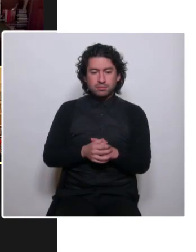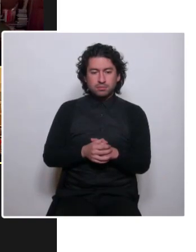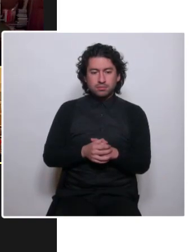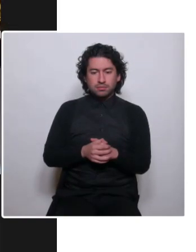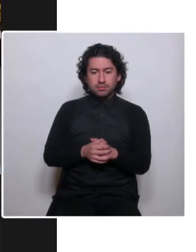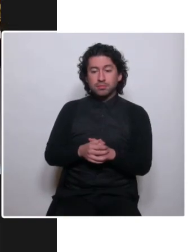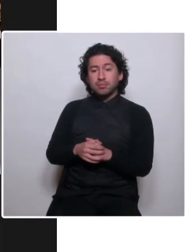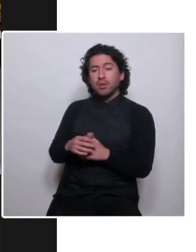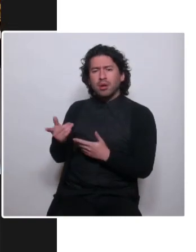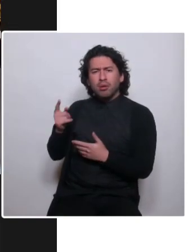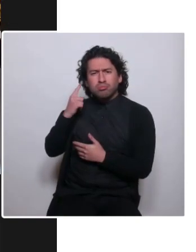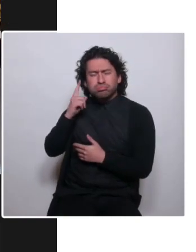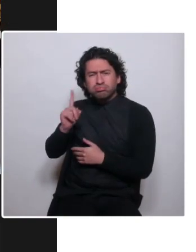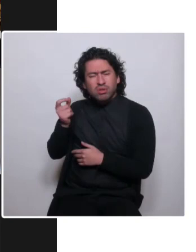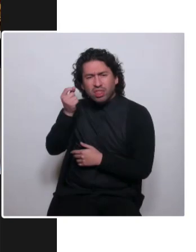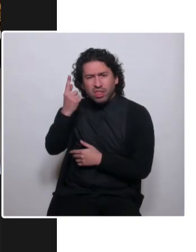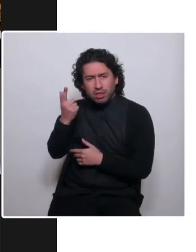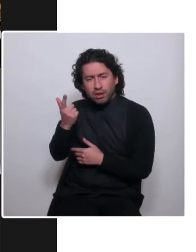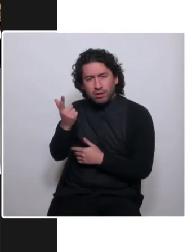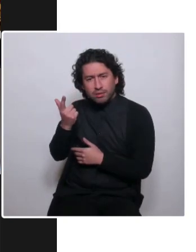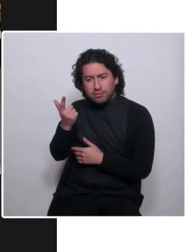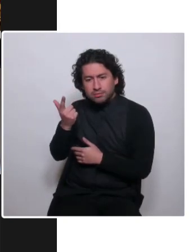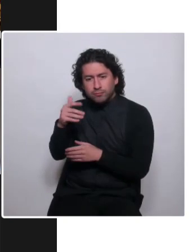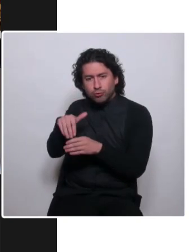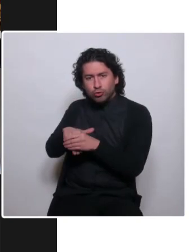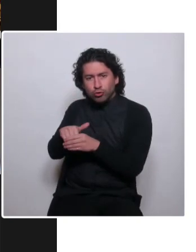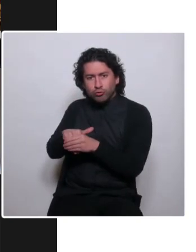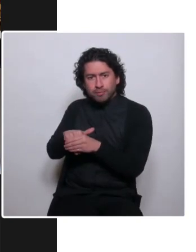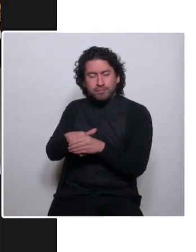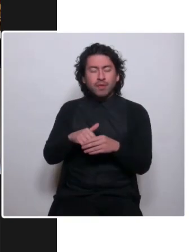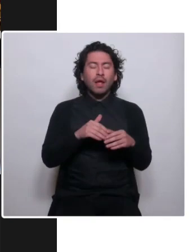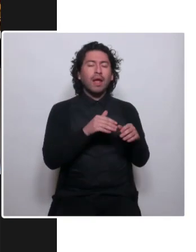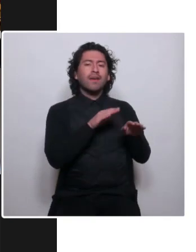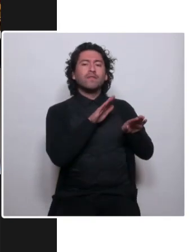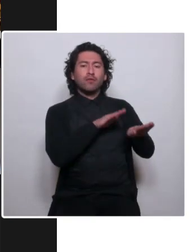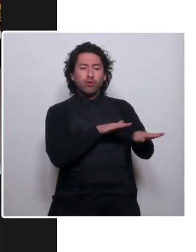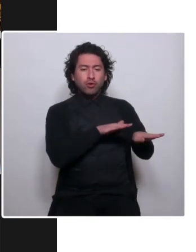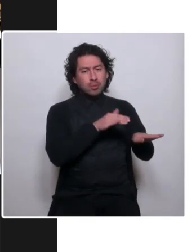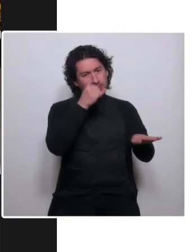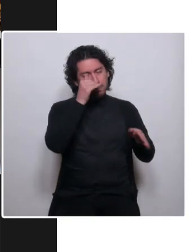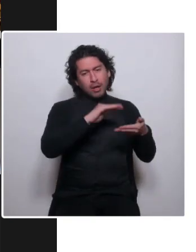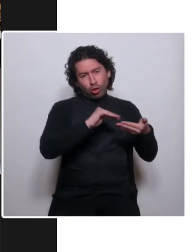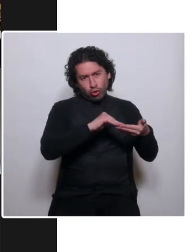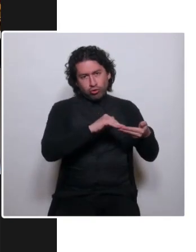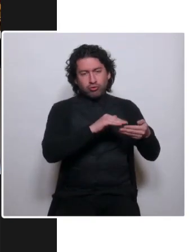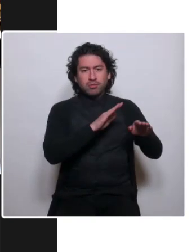Señor de la Maza, no le entendimos su voto. A favor, señor secretario, perdón. Gracias.